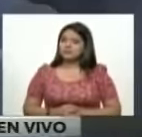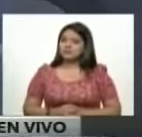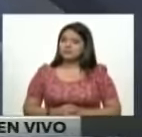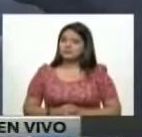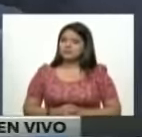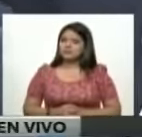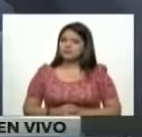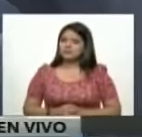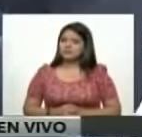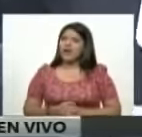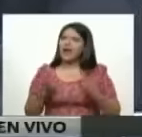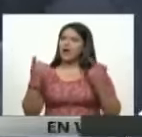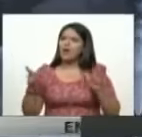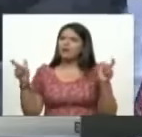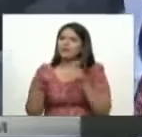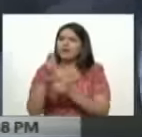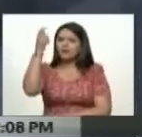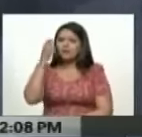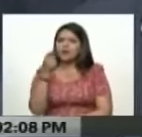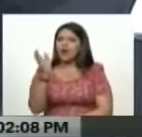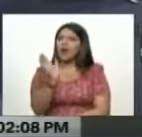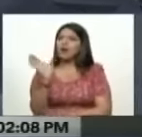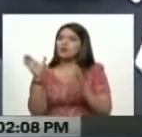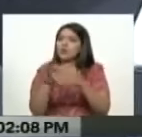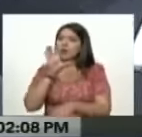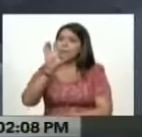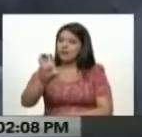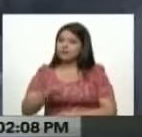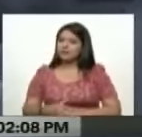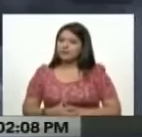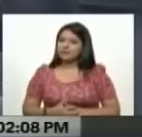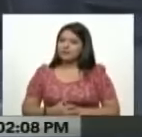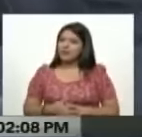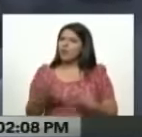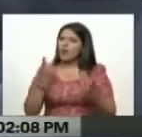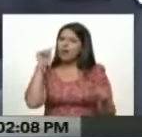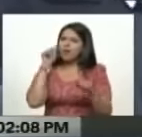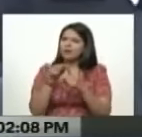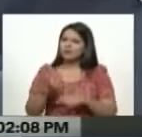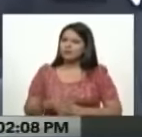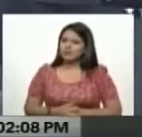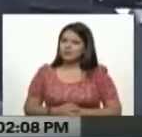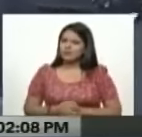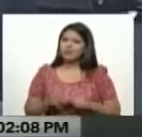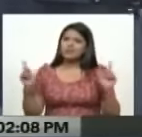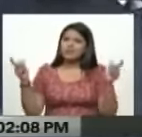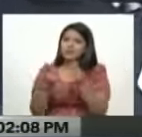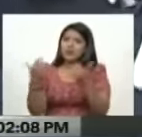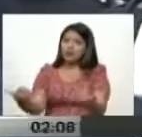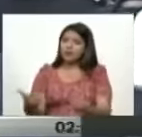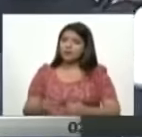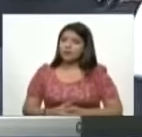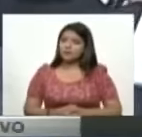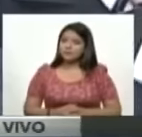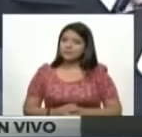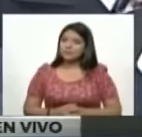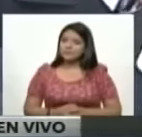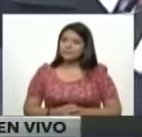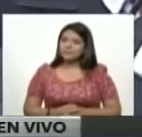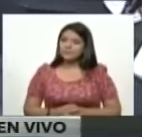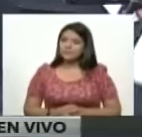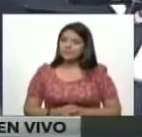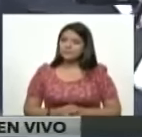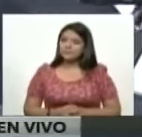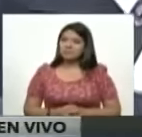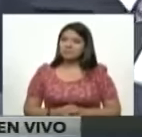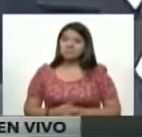es minoría en la Asamblea Nacional. El Bloque de la Patria. ¿Cuál es el reto? El Bloque de la Patria. ¿Cuál es el reto de esa minoría que hoy? Del Bloque de la Patria. ¿Cuál